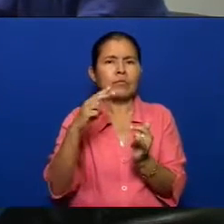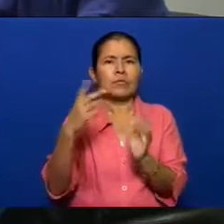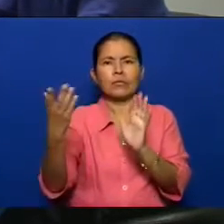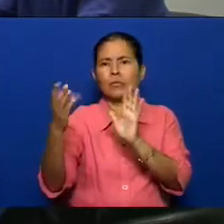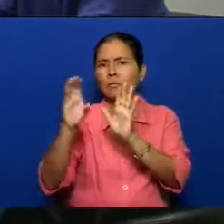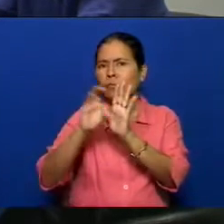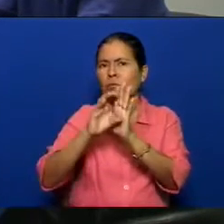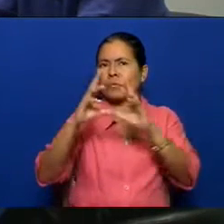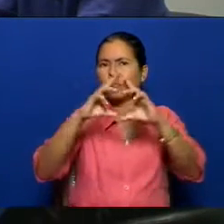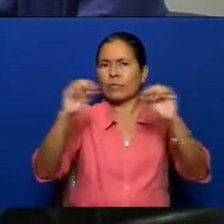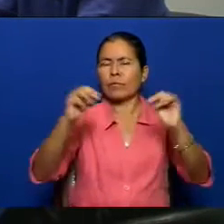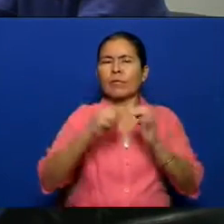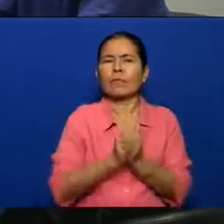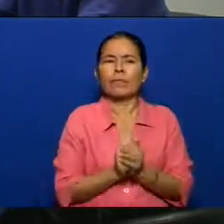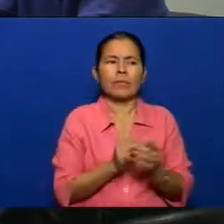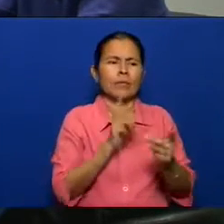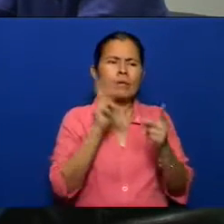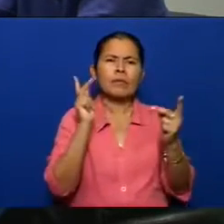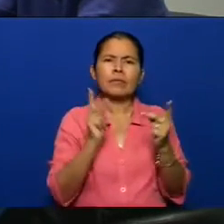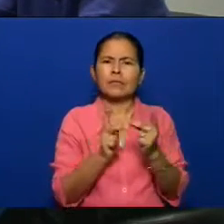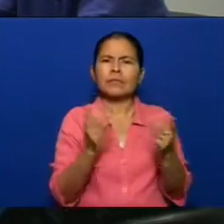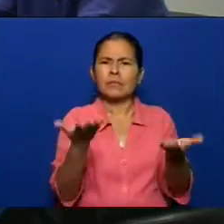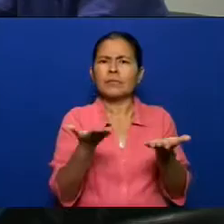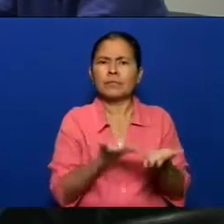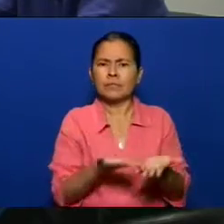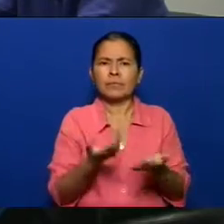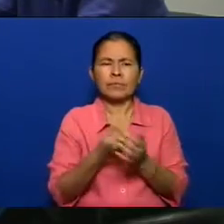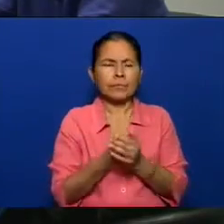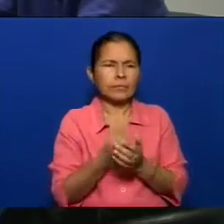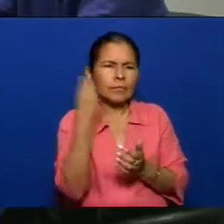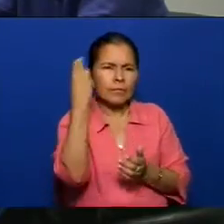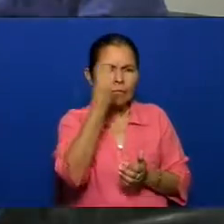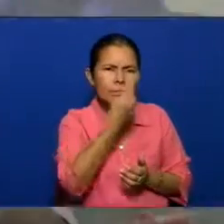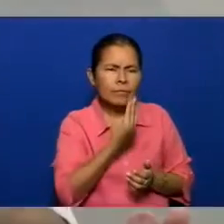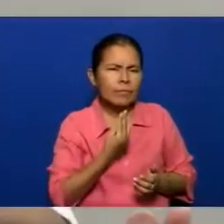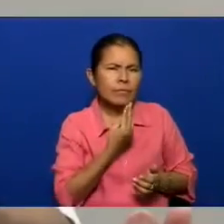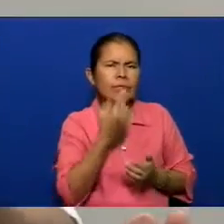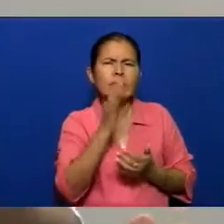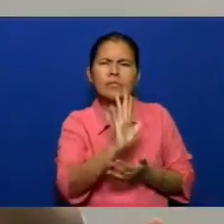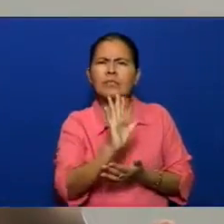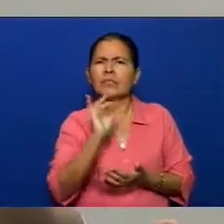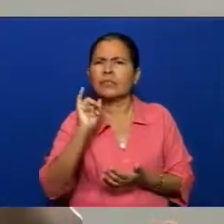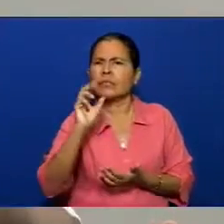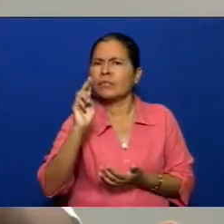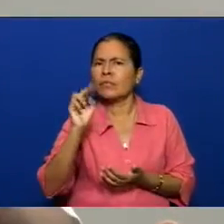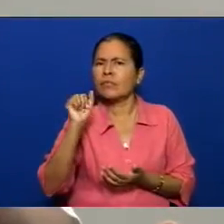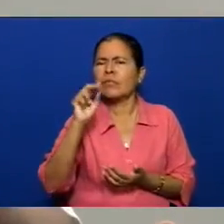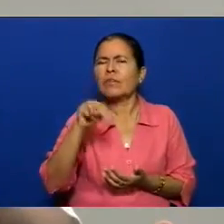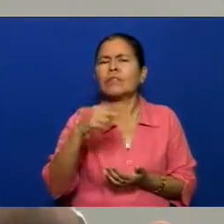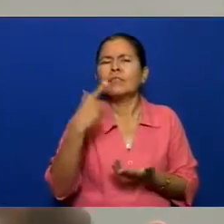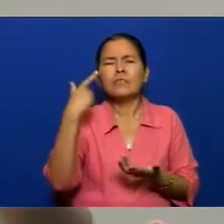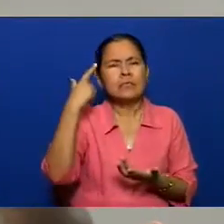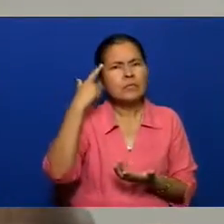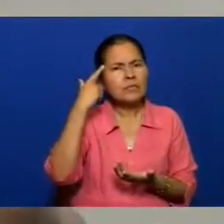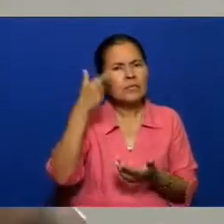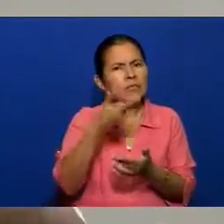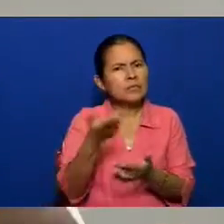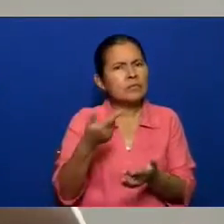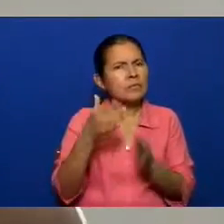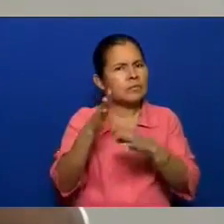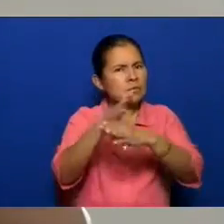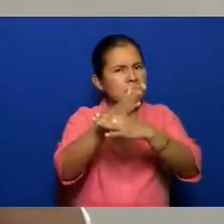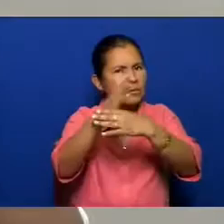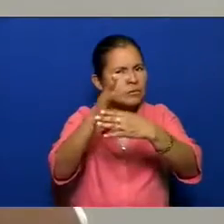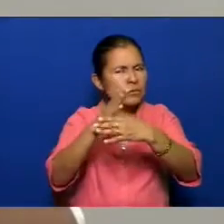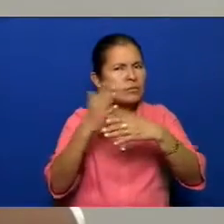jurídico nacional. Perfecto. Ahora, don Iván, ¿qué opina sobre los